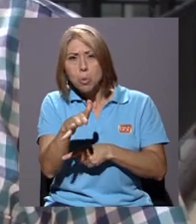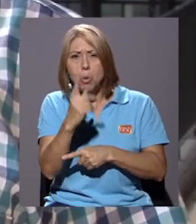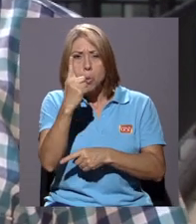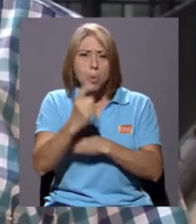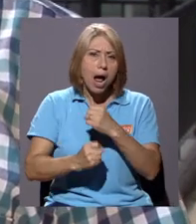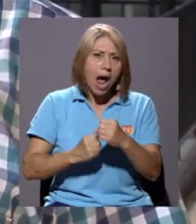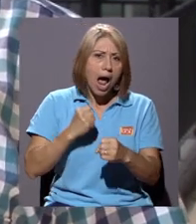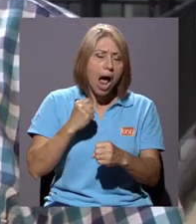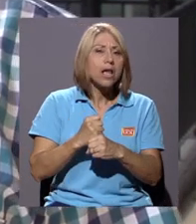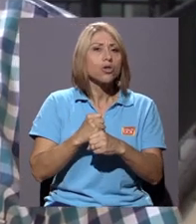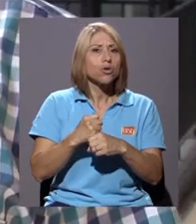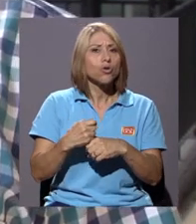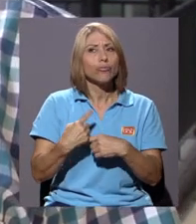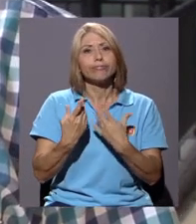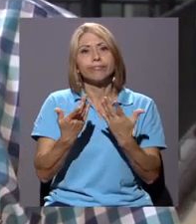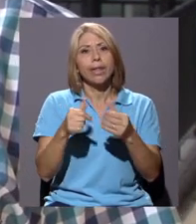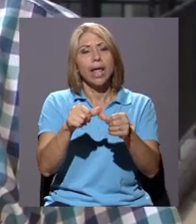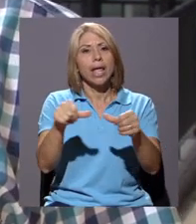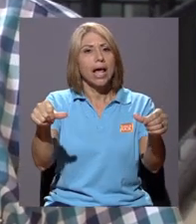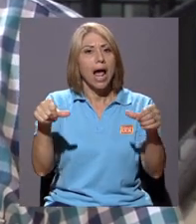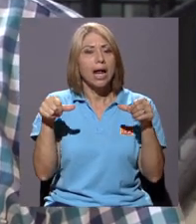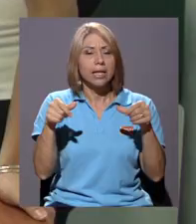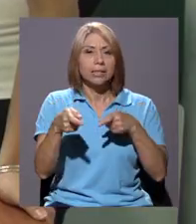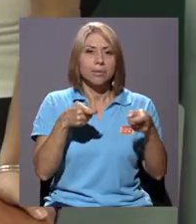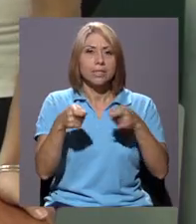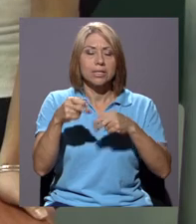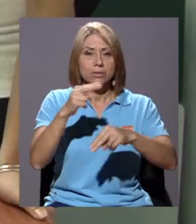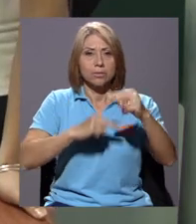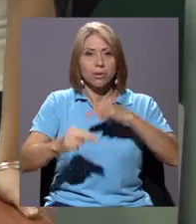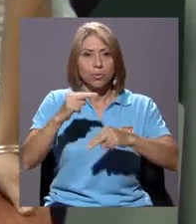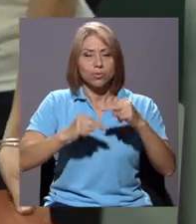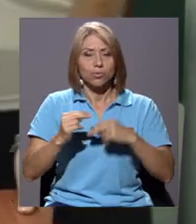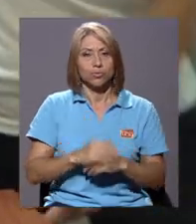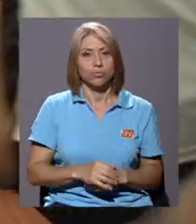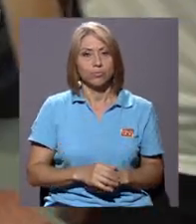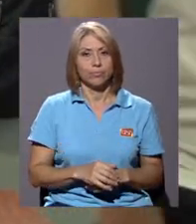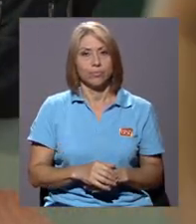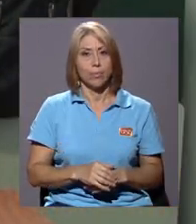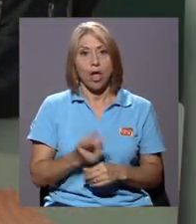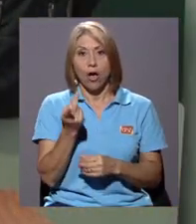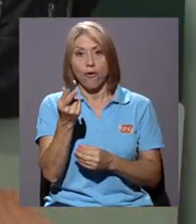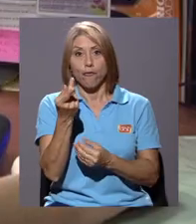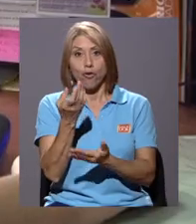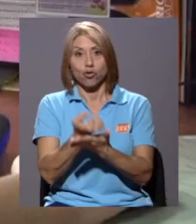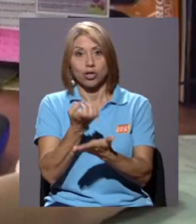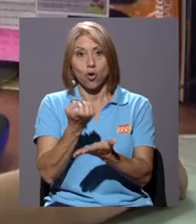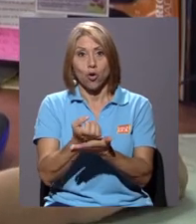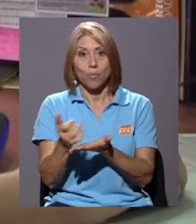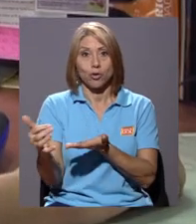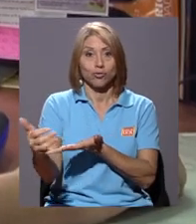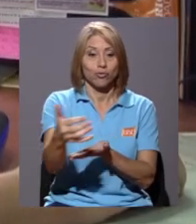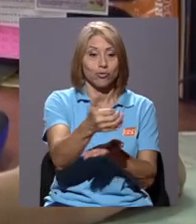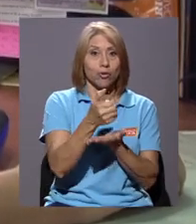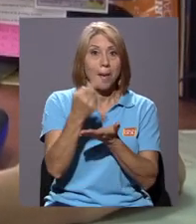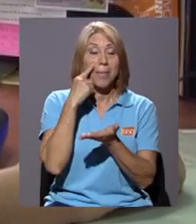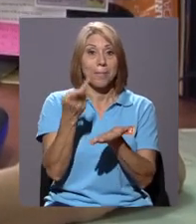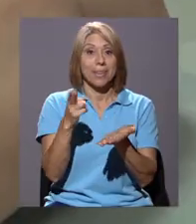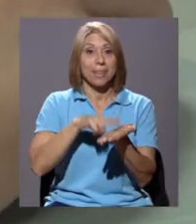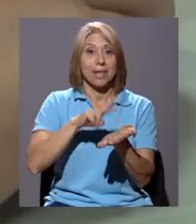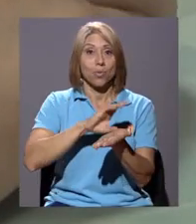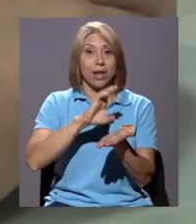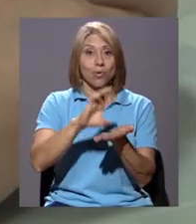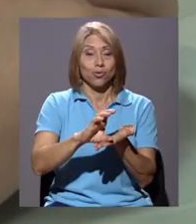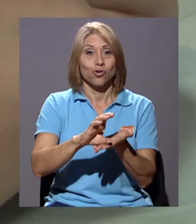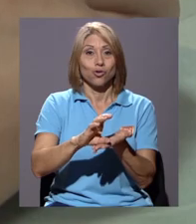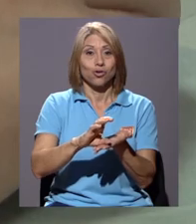año en áreas de la administración de negocios. Los fondos económicos recaudados por matrícula de cursos son